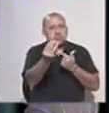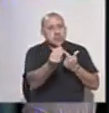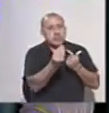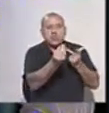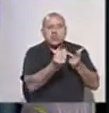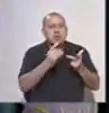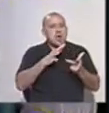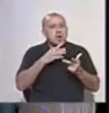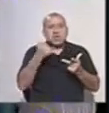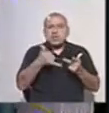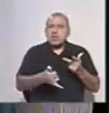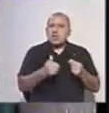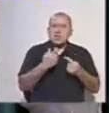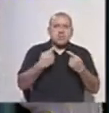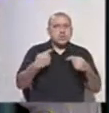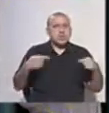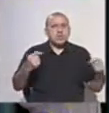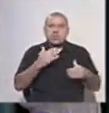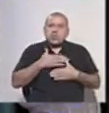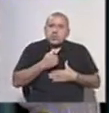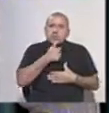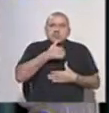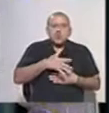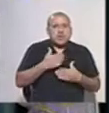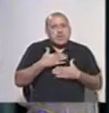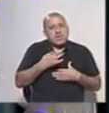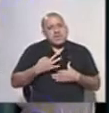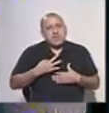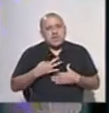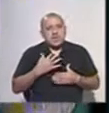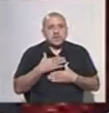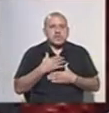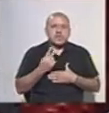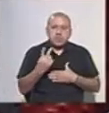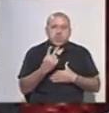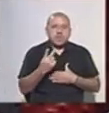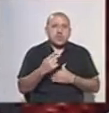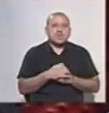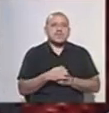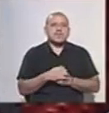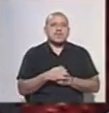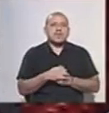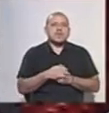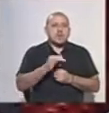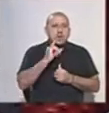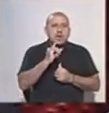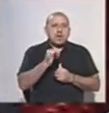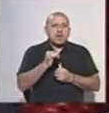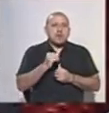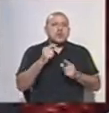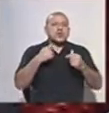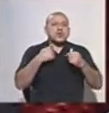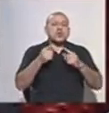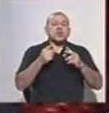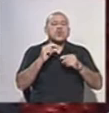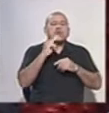cosas que tienen que ver con nosotros, con nuestra historia. Esos tangos que los emocionan ustedes dos, capaz. O sea, que sí, y nos sacamos el gusto de cantar un